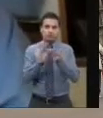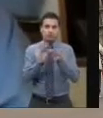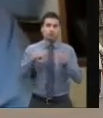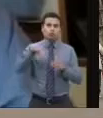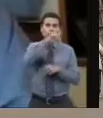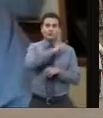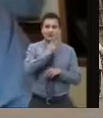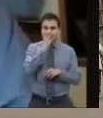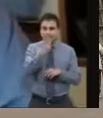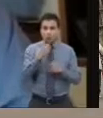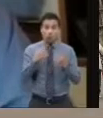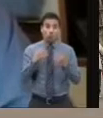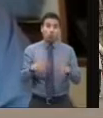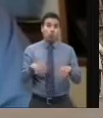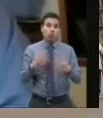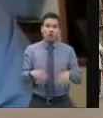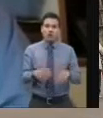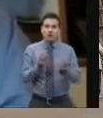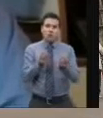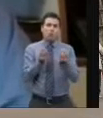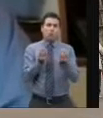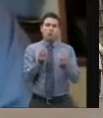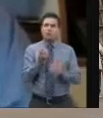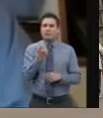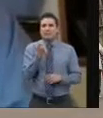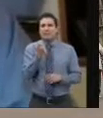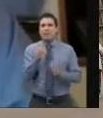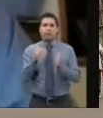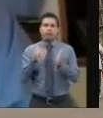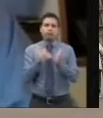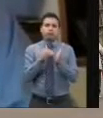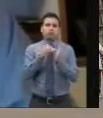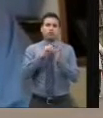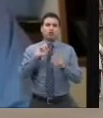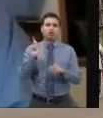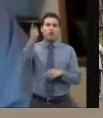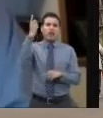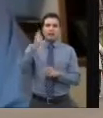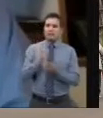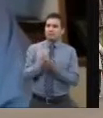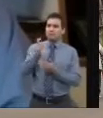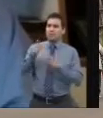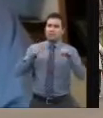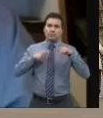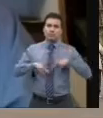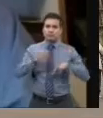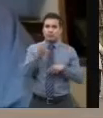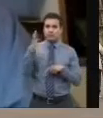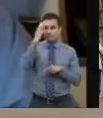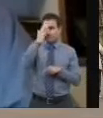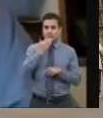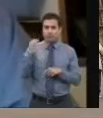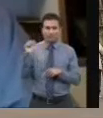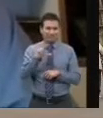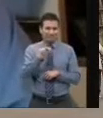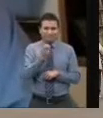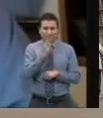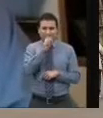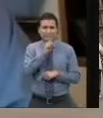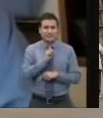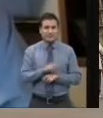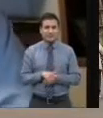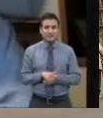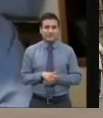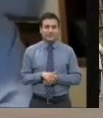cantidades millonarias y de en dólares, lo cual es una total imprecisión. El monto involucrado que